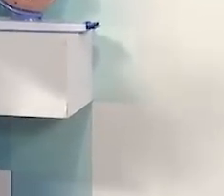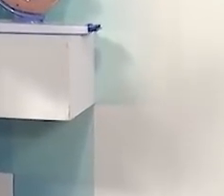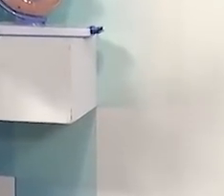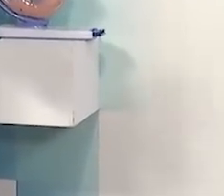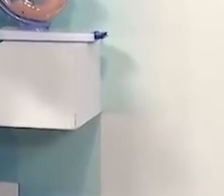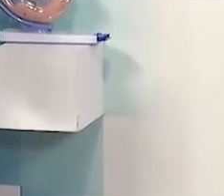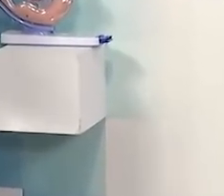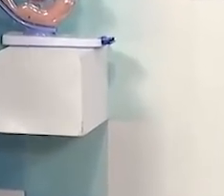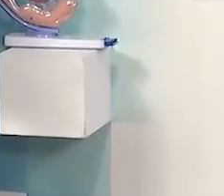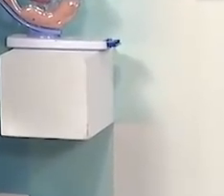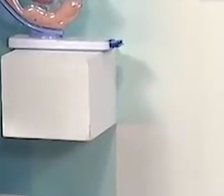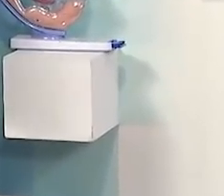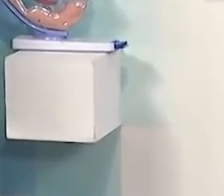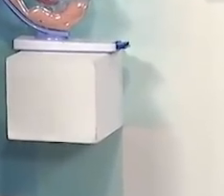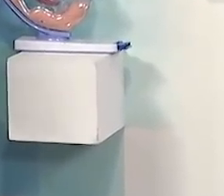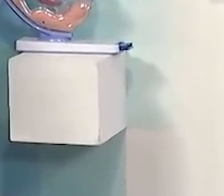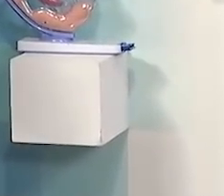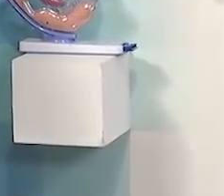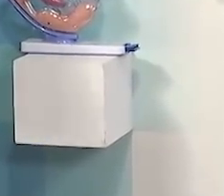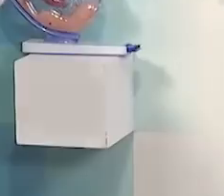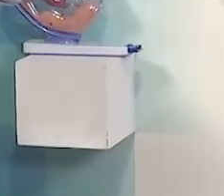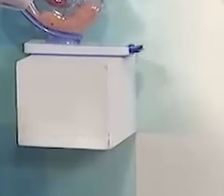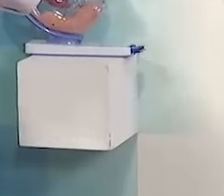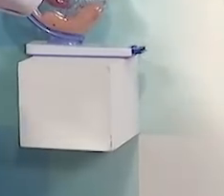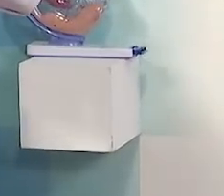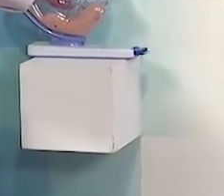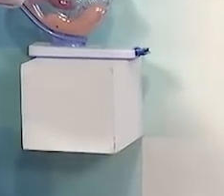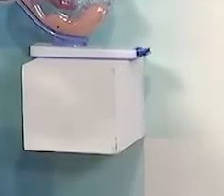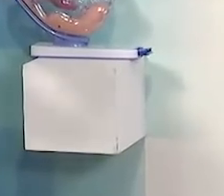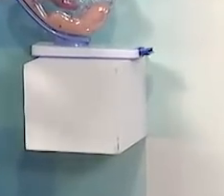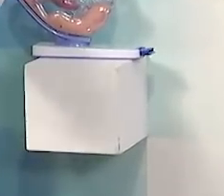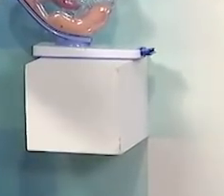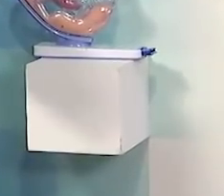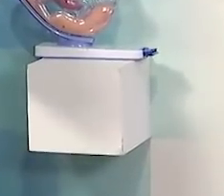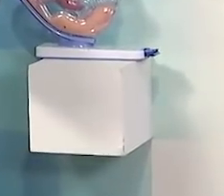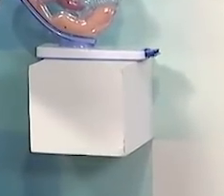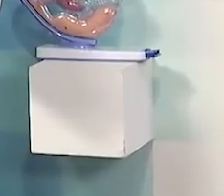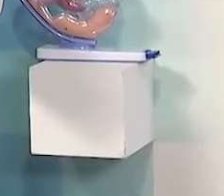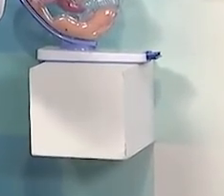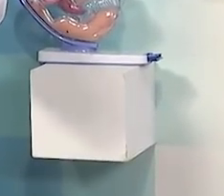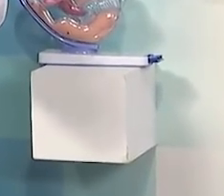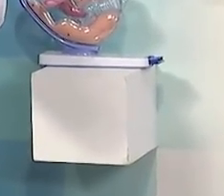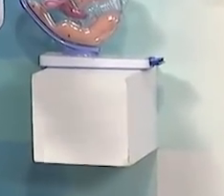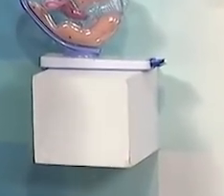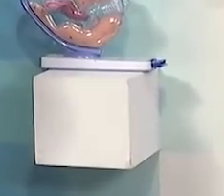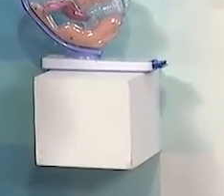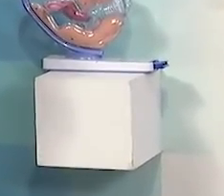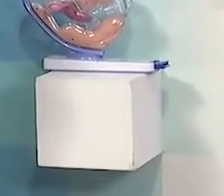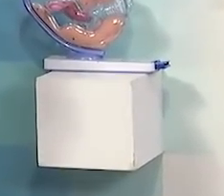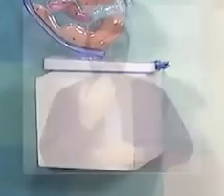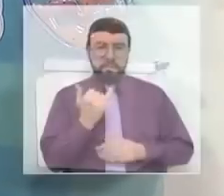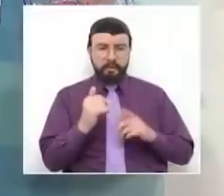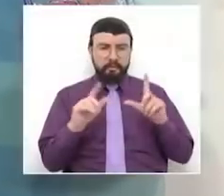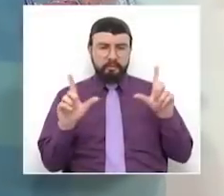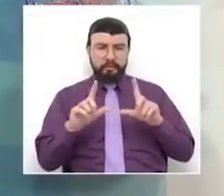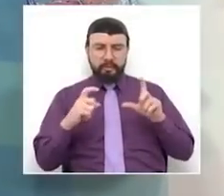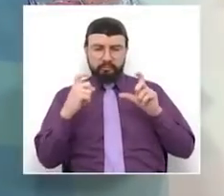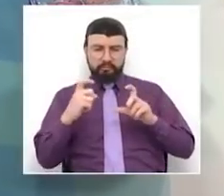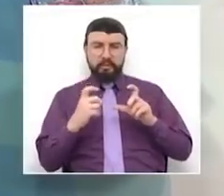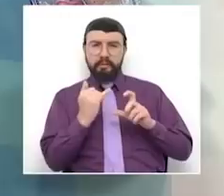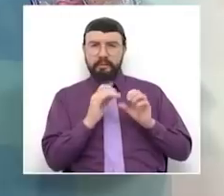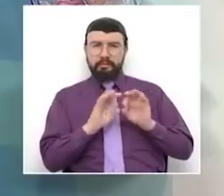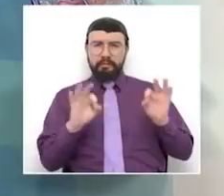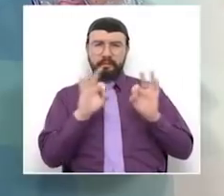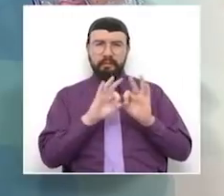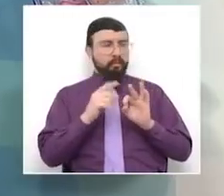Bueno, vamos ahora sí a entrar en materia porque ustedes dicen, bueno, en el consultorio es donde uno ve las imágenes y por qué es tan importante, pero vamos a tratar